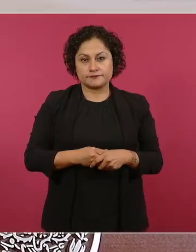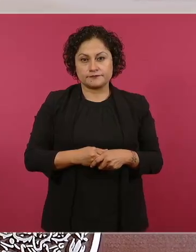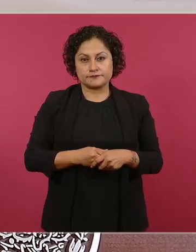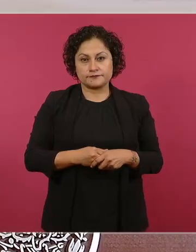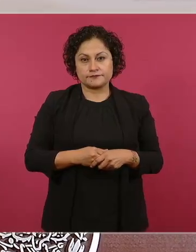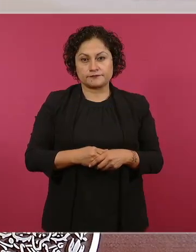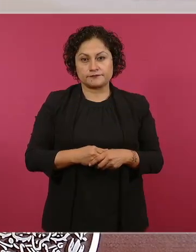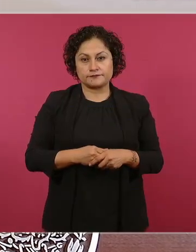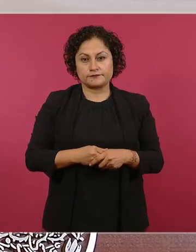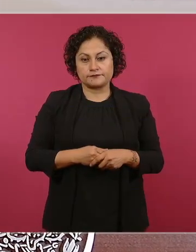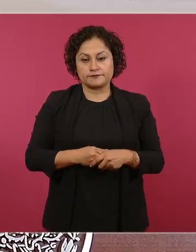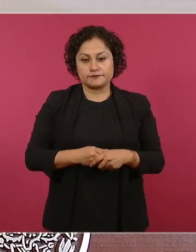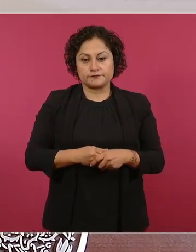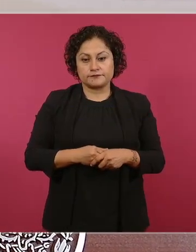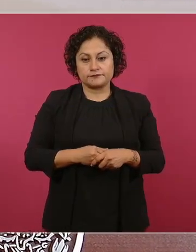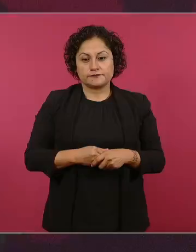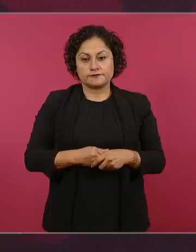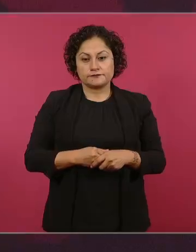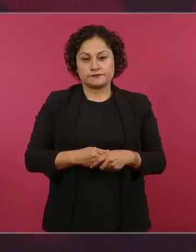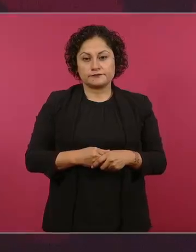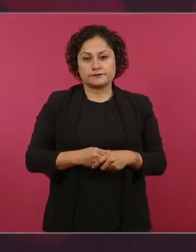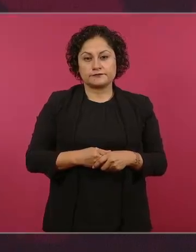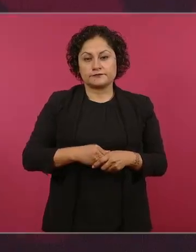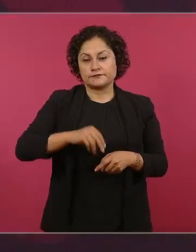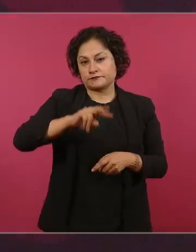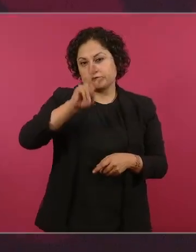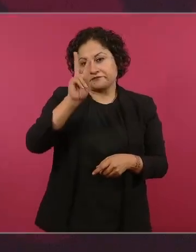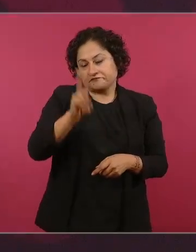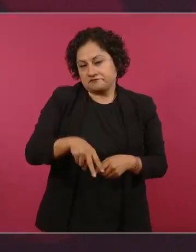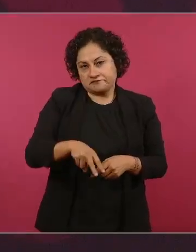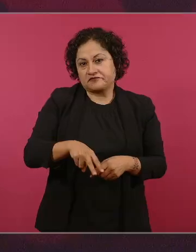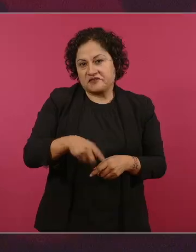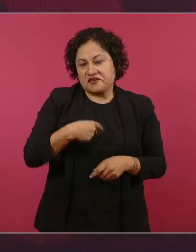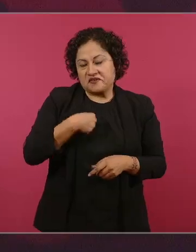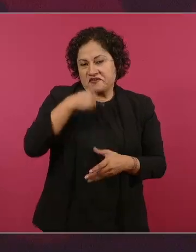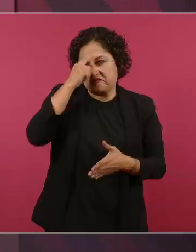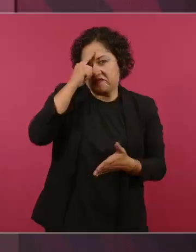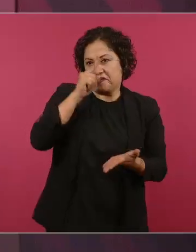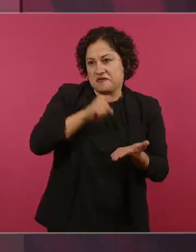y las puedan decir, en el caso de Ciro, sin consultar